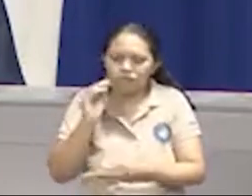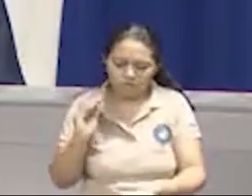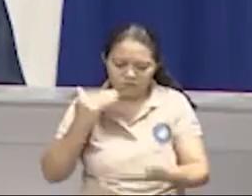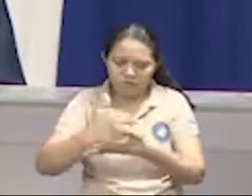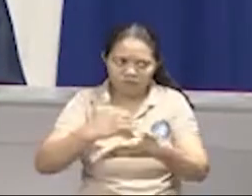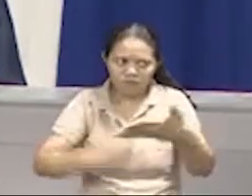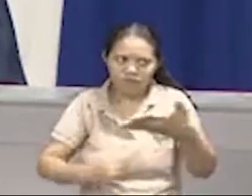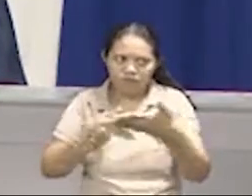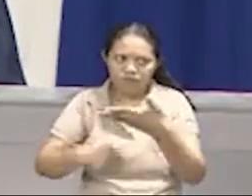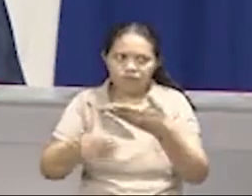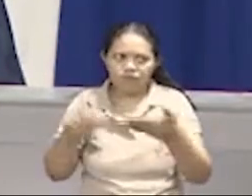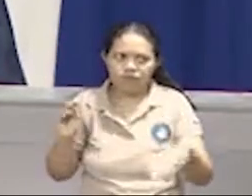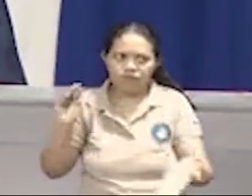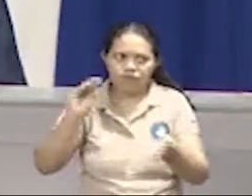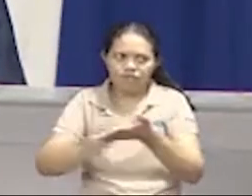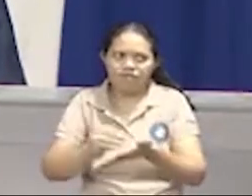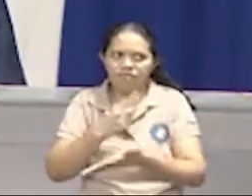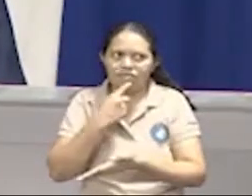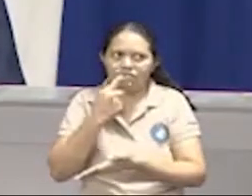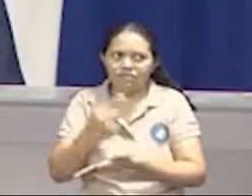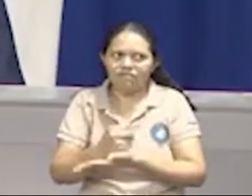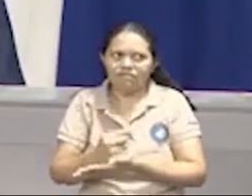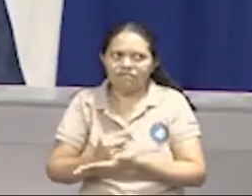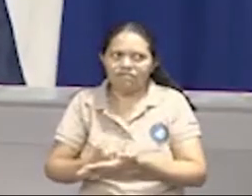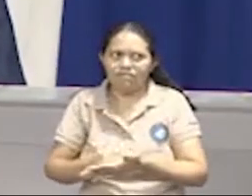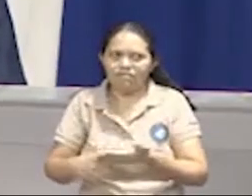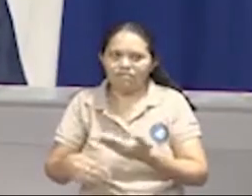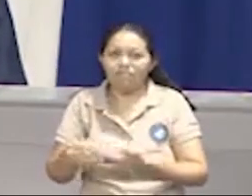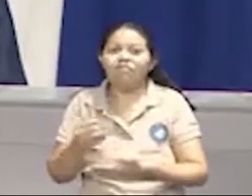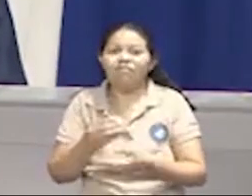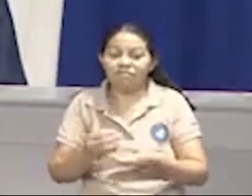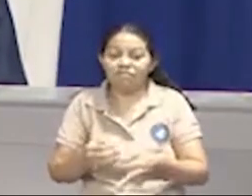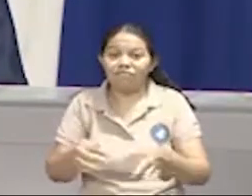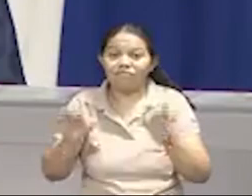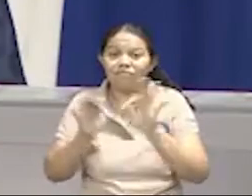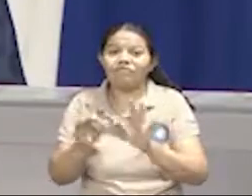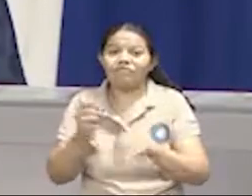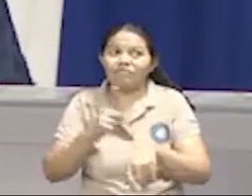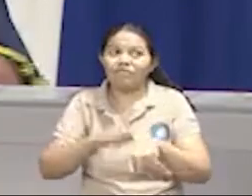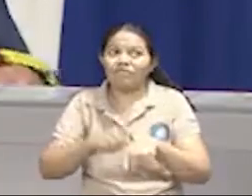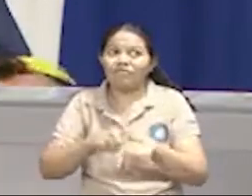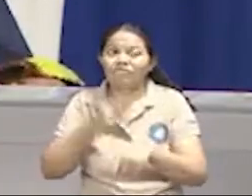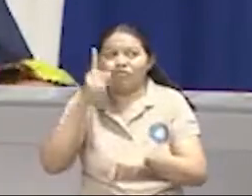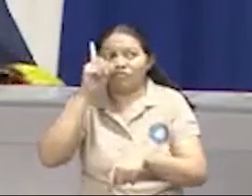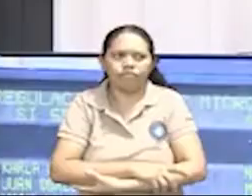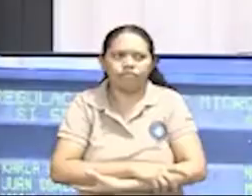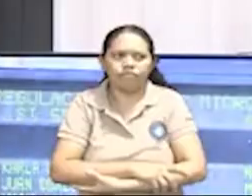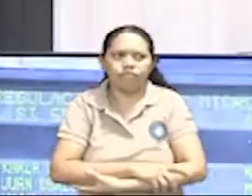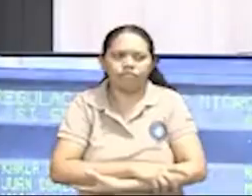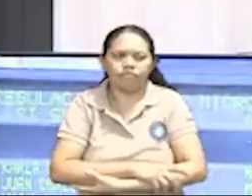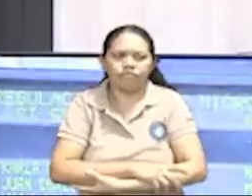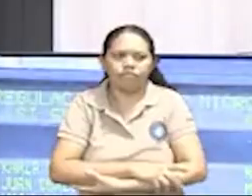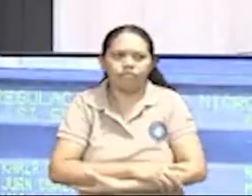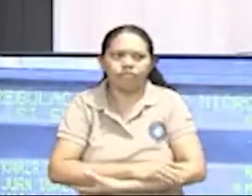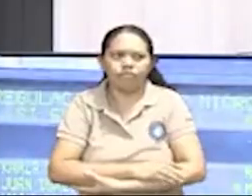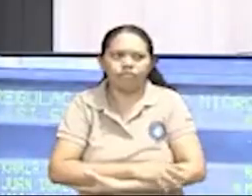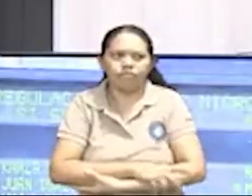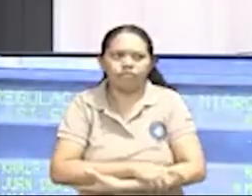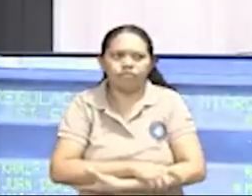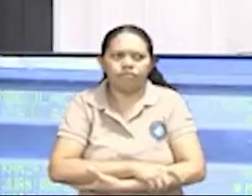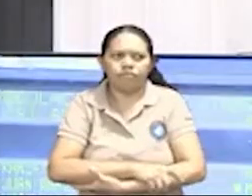contrato de exportación respectivo, siempre que dichos bienes se paguen a expensas del crédito. El convenio fue